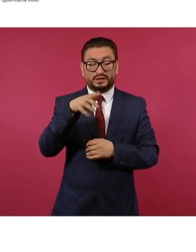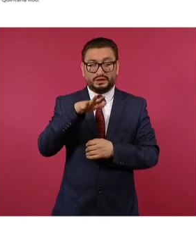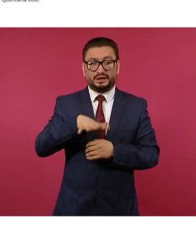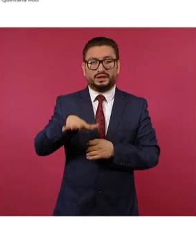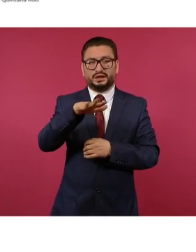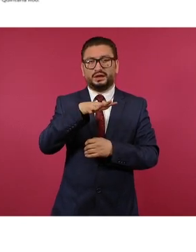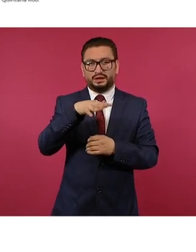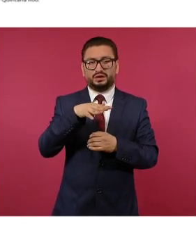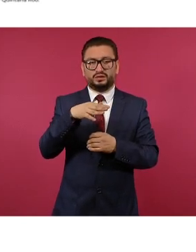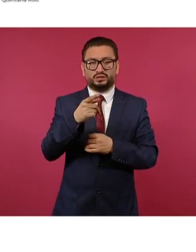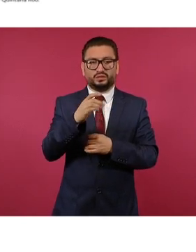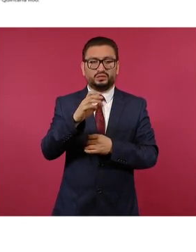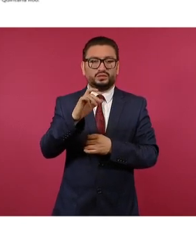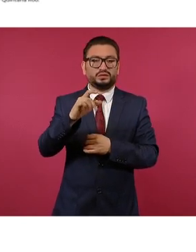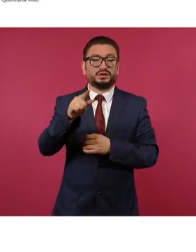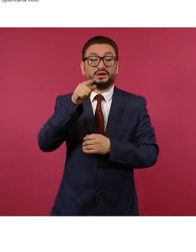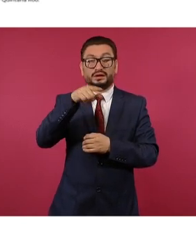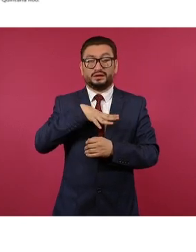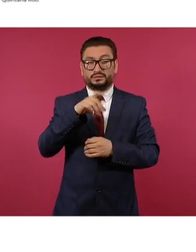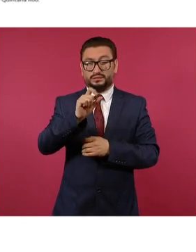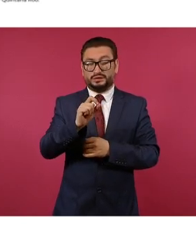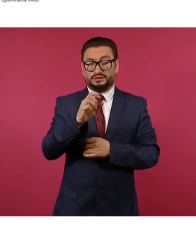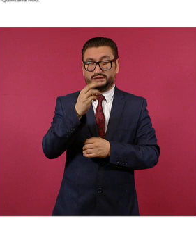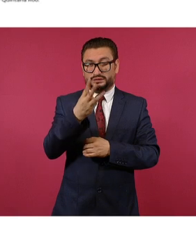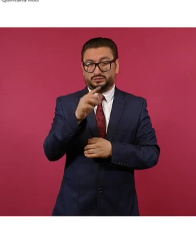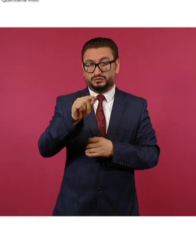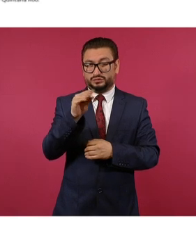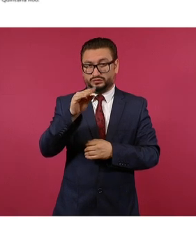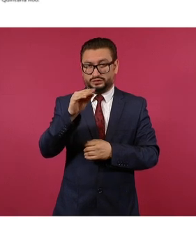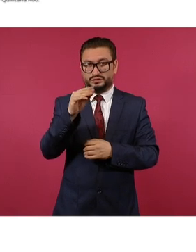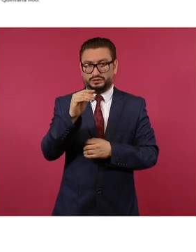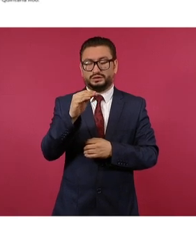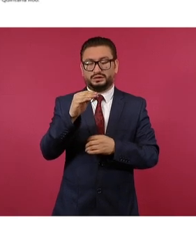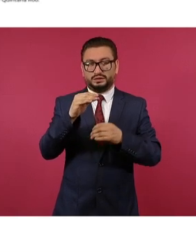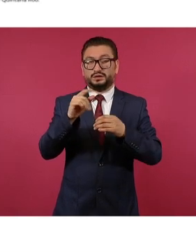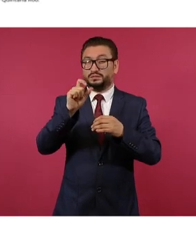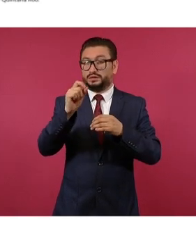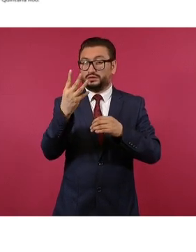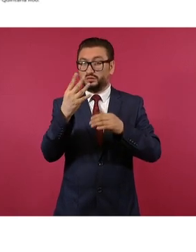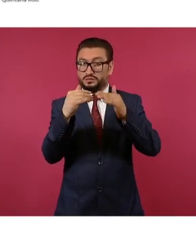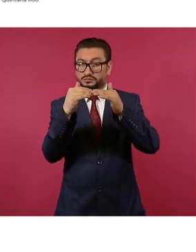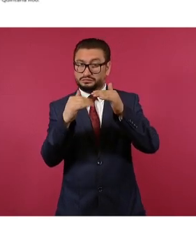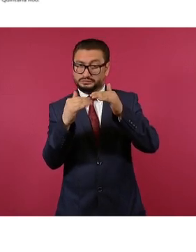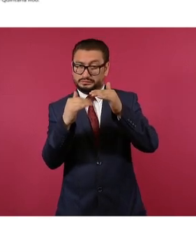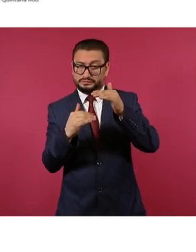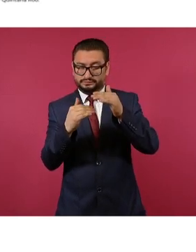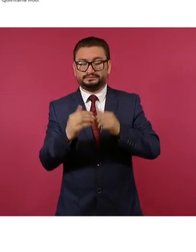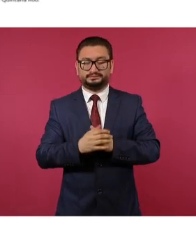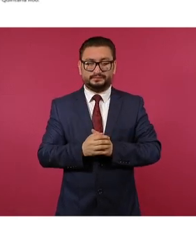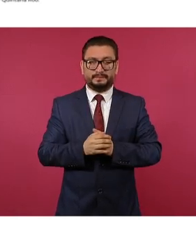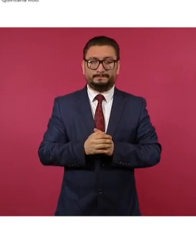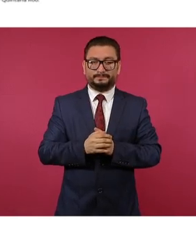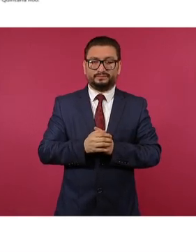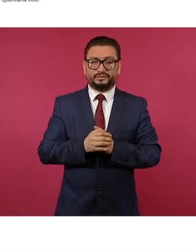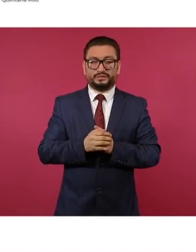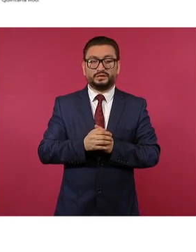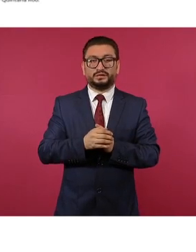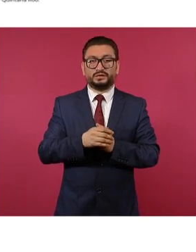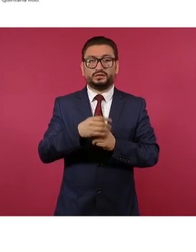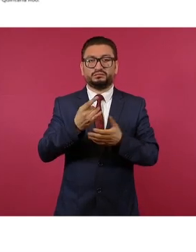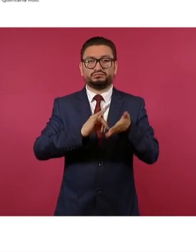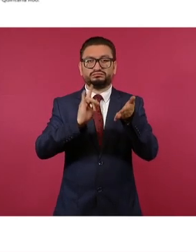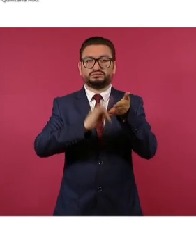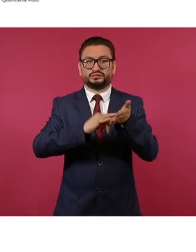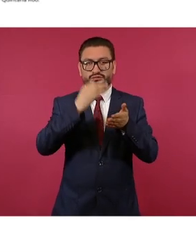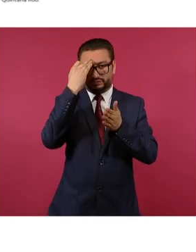una franquicia Gulf, la tenemos en 23.90, precios por debajo de los 24 pesos. En el caso de las verificaciones, en